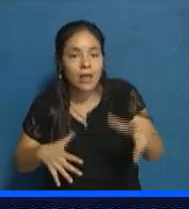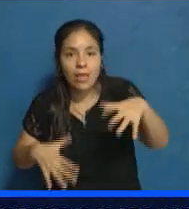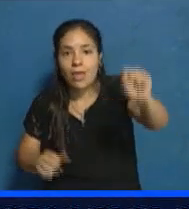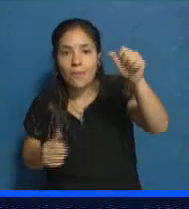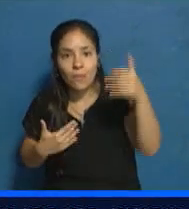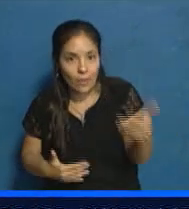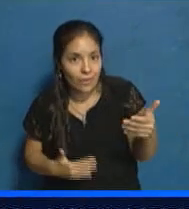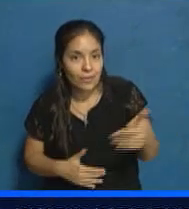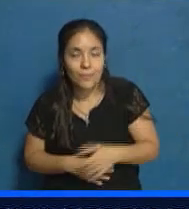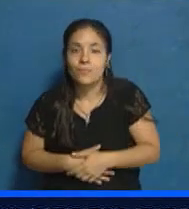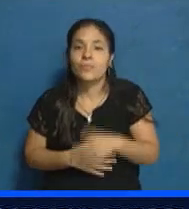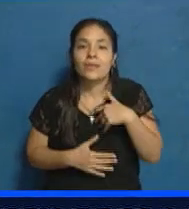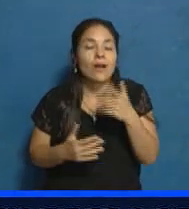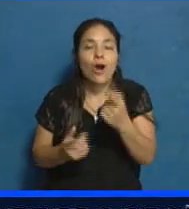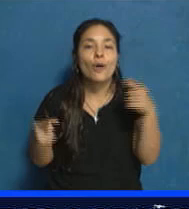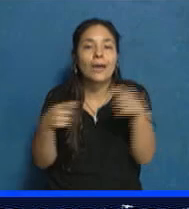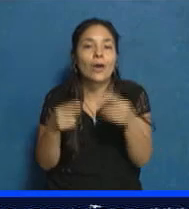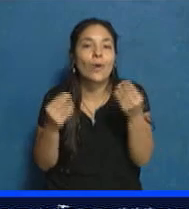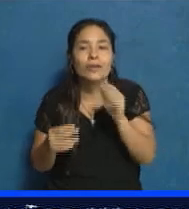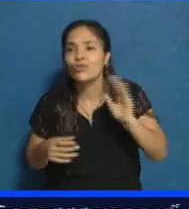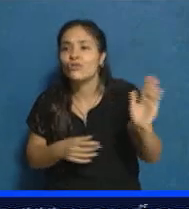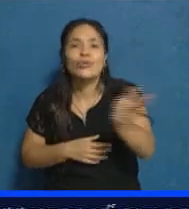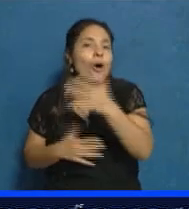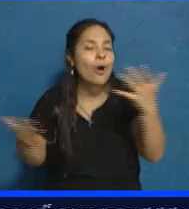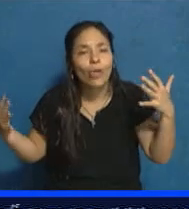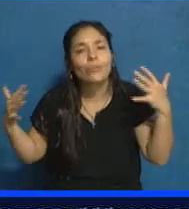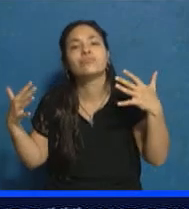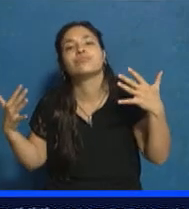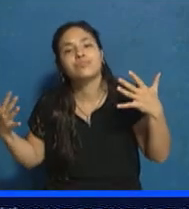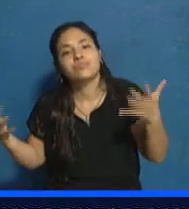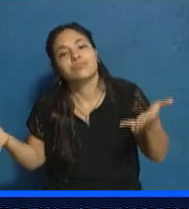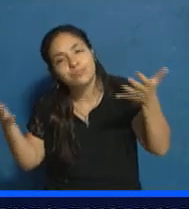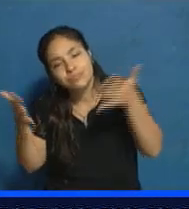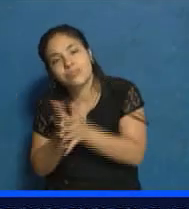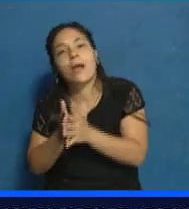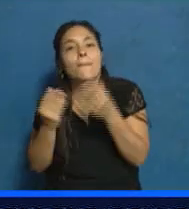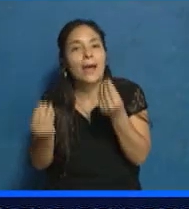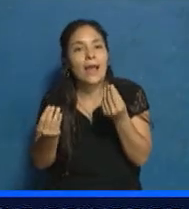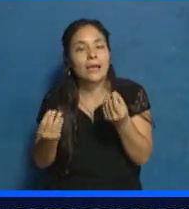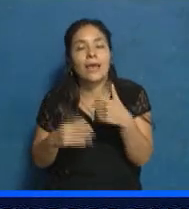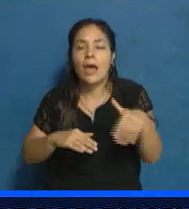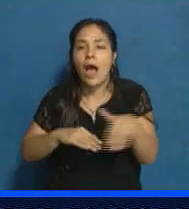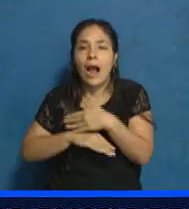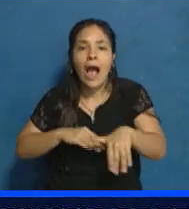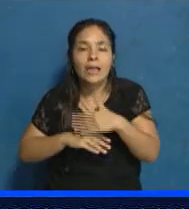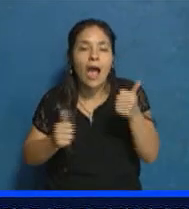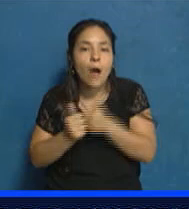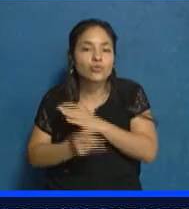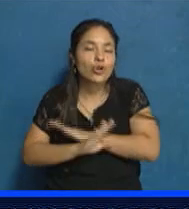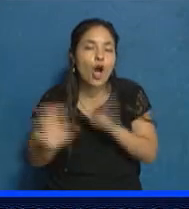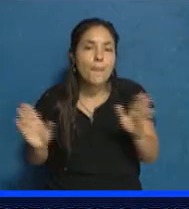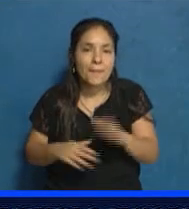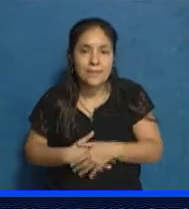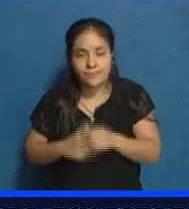la idea es que todos se involucren en esta temática para lograr la erradicación del acoso callejero. Lo creo, muy bueno, muchas gracias. Es verdad, Seba, lo que